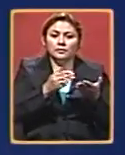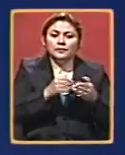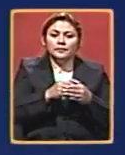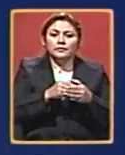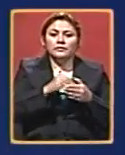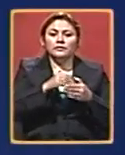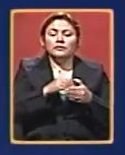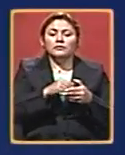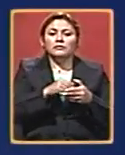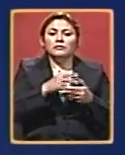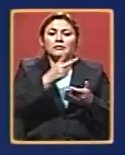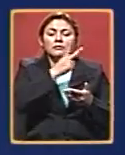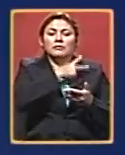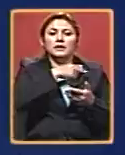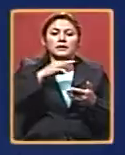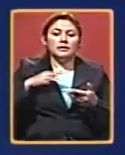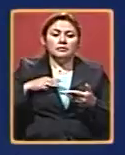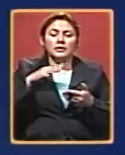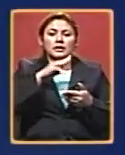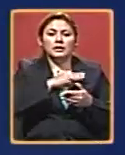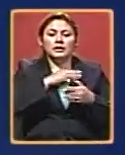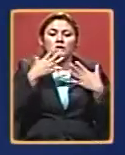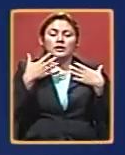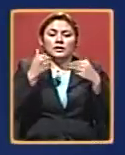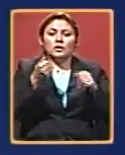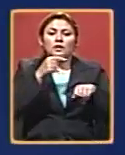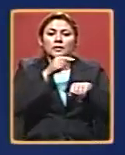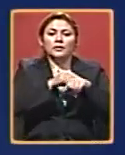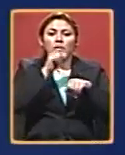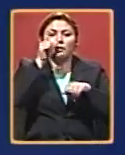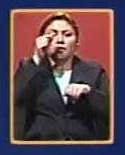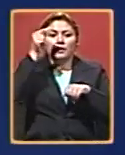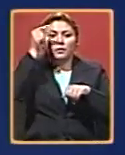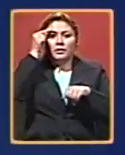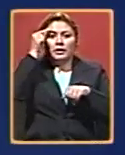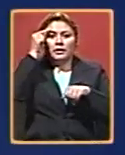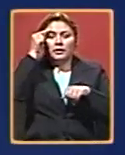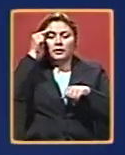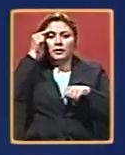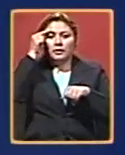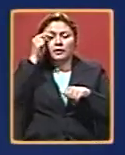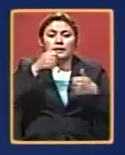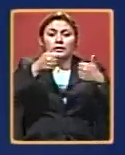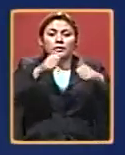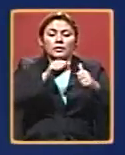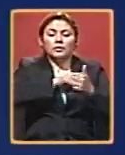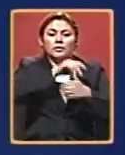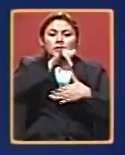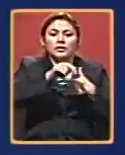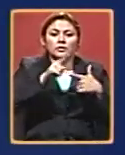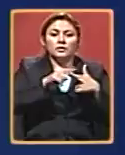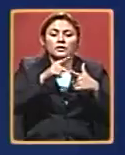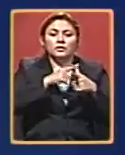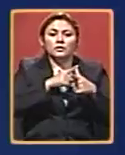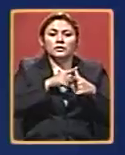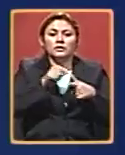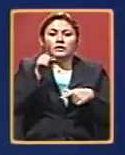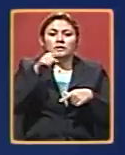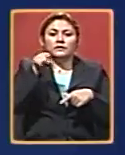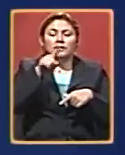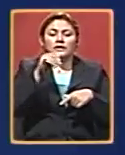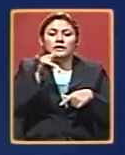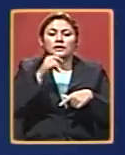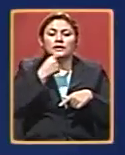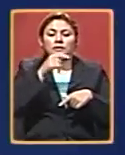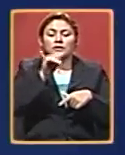fue viceministro de Salud en el periodo de gobierno en el cual se generalizó para el resto del país. Entonces se tomó como referencia, digamos, esa experiencia.